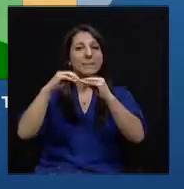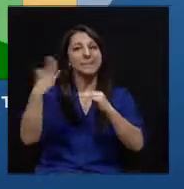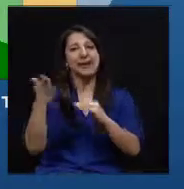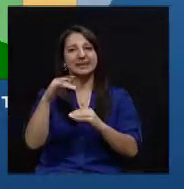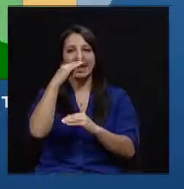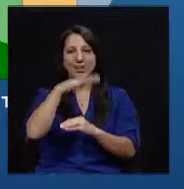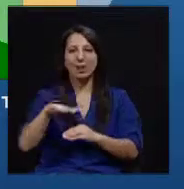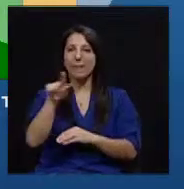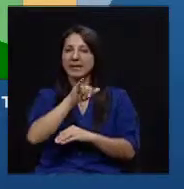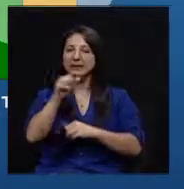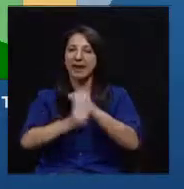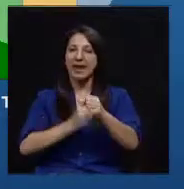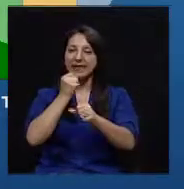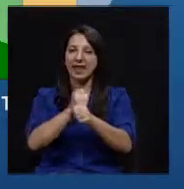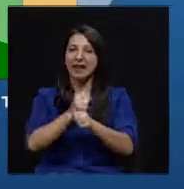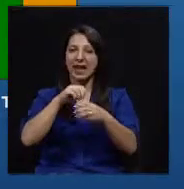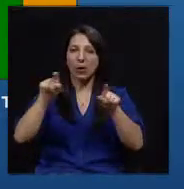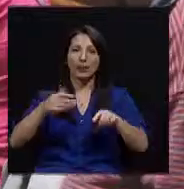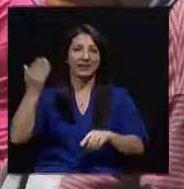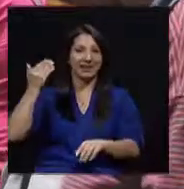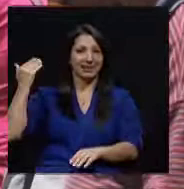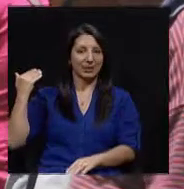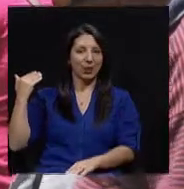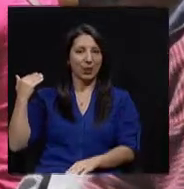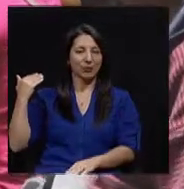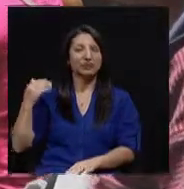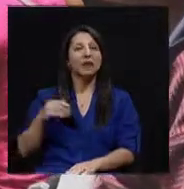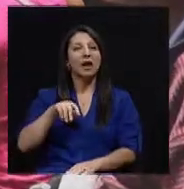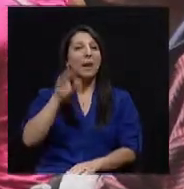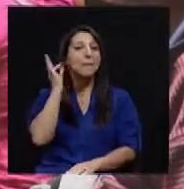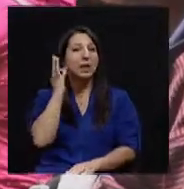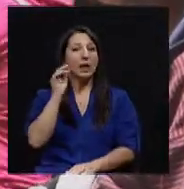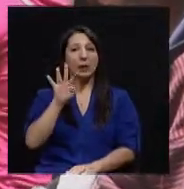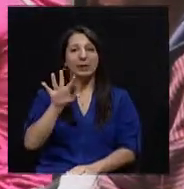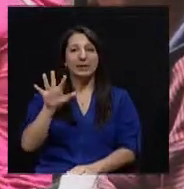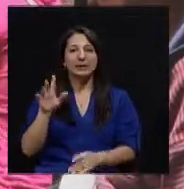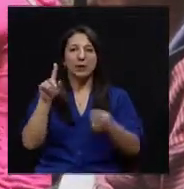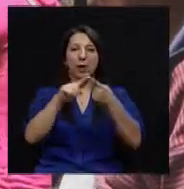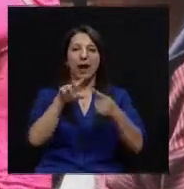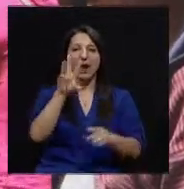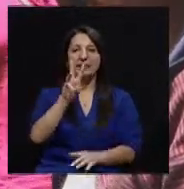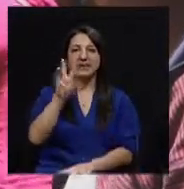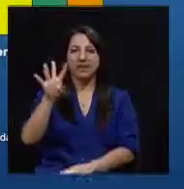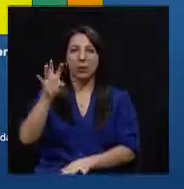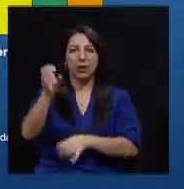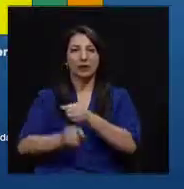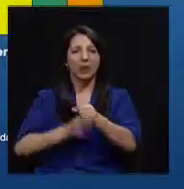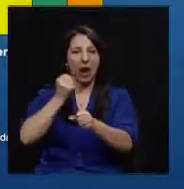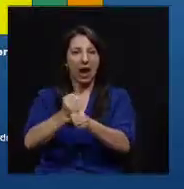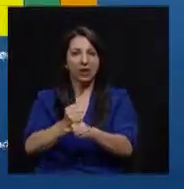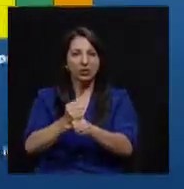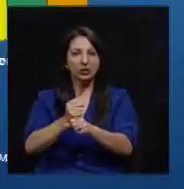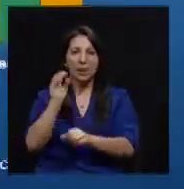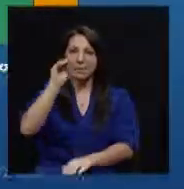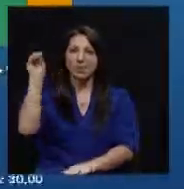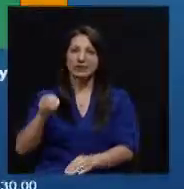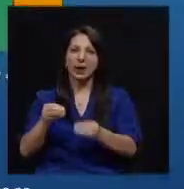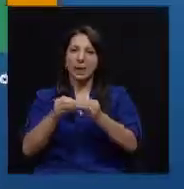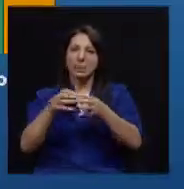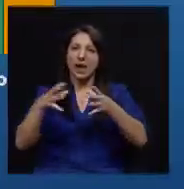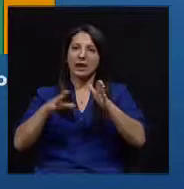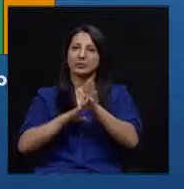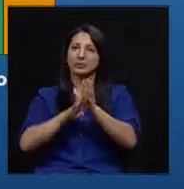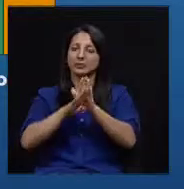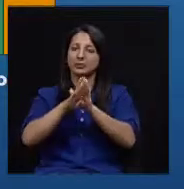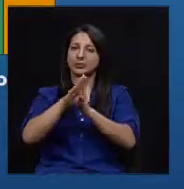niños con la misma edad en la encuesta anterior. Y en mujeres de 45 a 64 años de edad, el porcentaje aumentó a